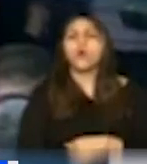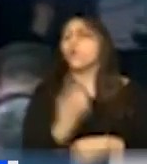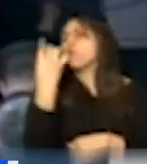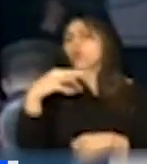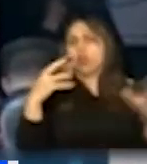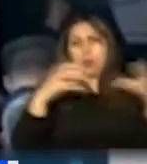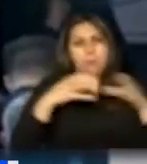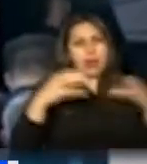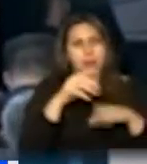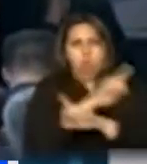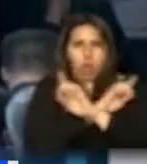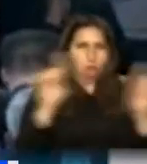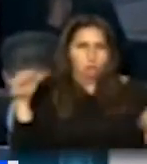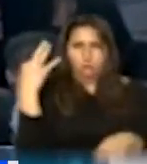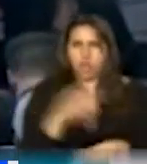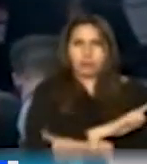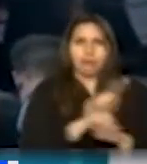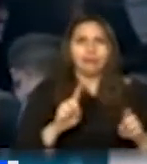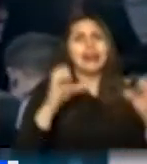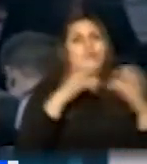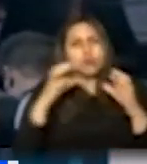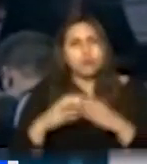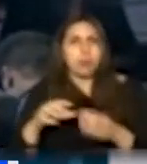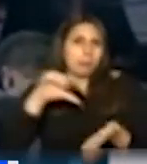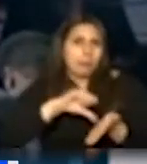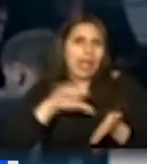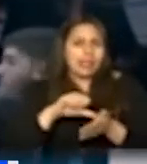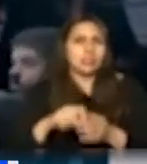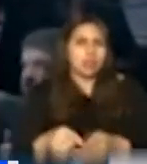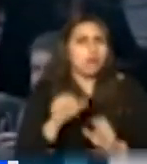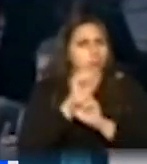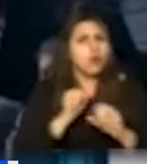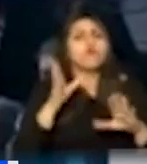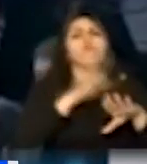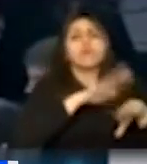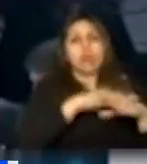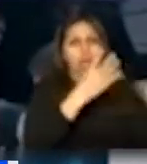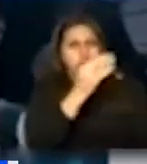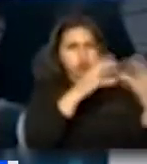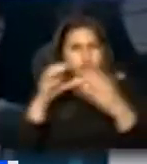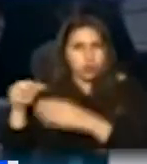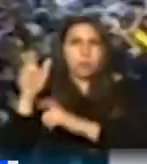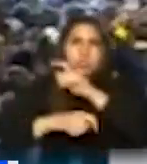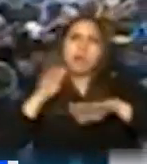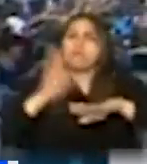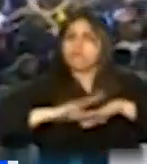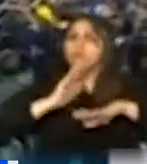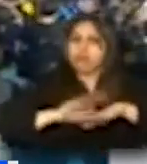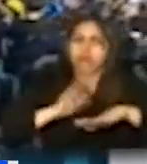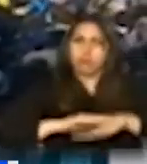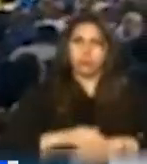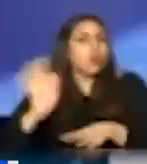solo, es alternancia para el país con responsabilidades de muchos para hacerse cargo.